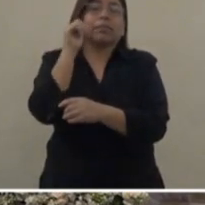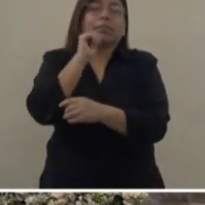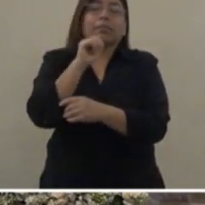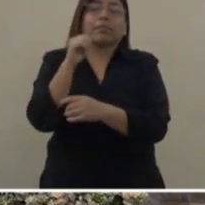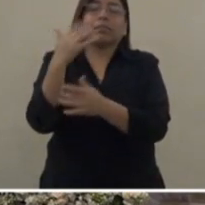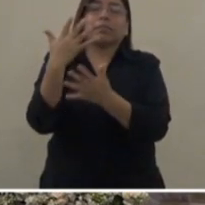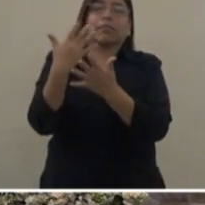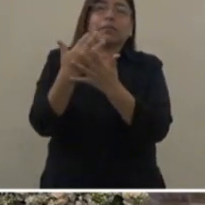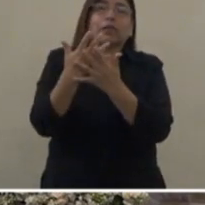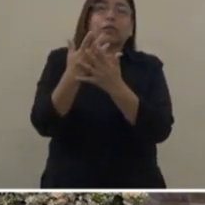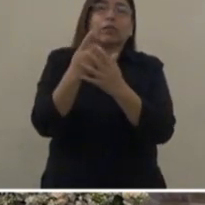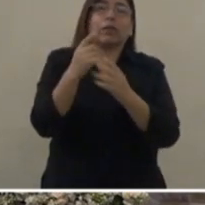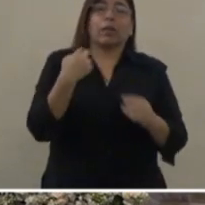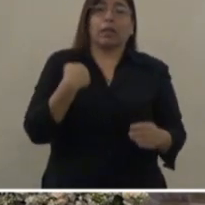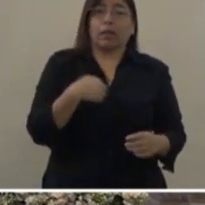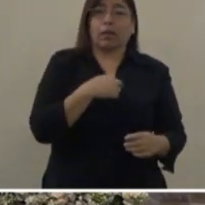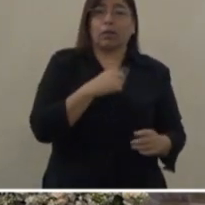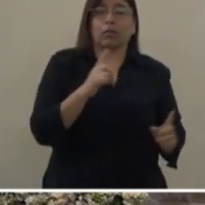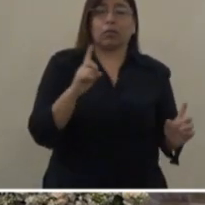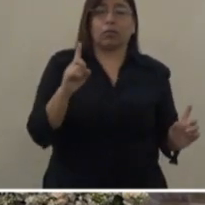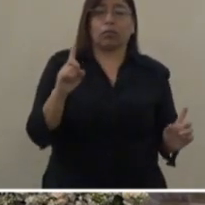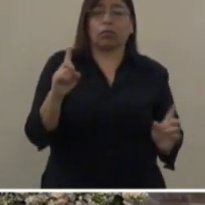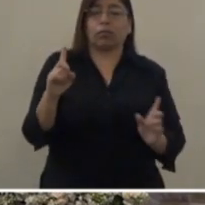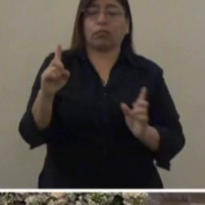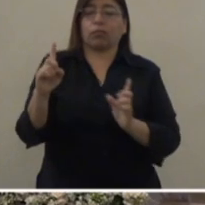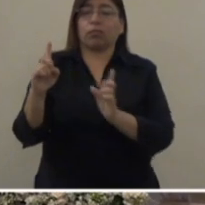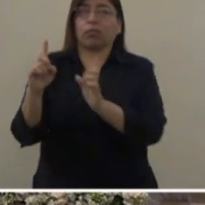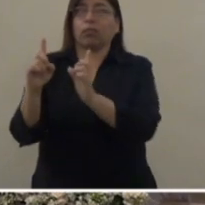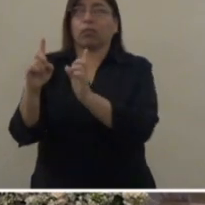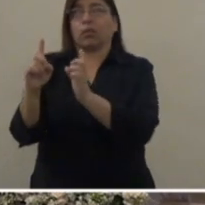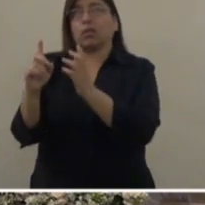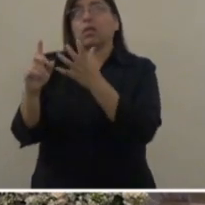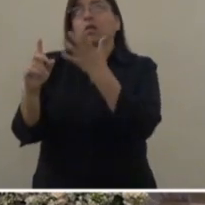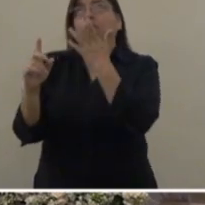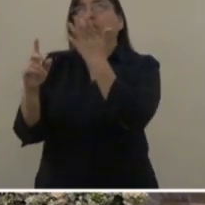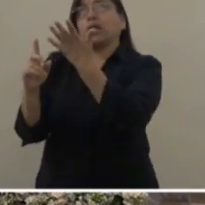esperando que nosotros aceptemos